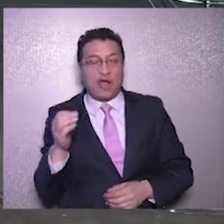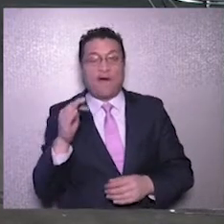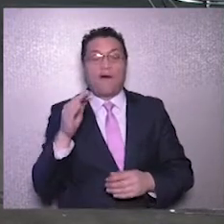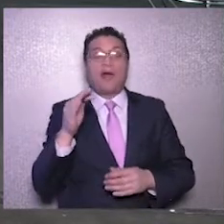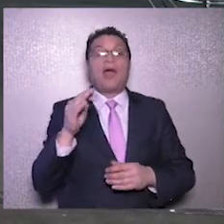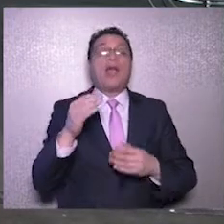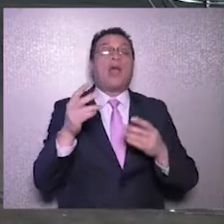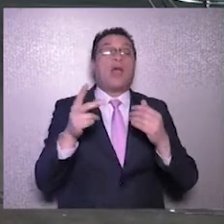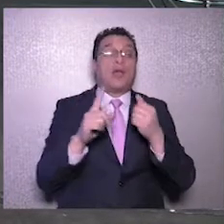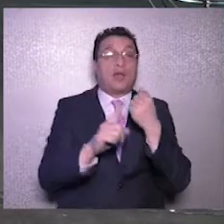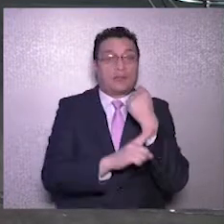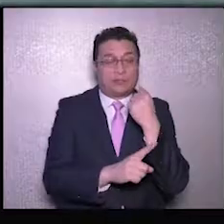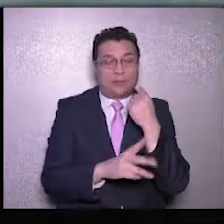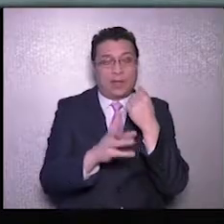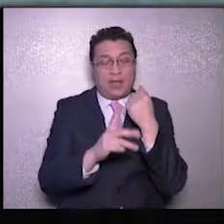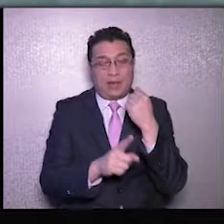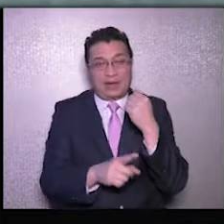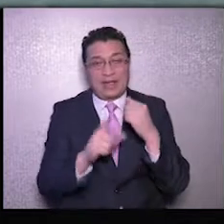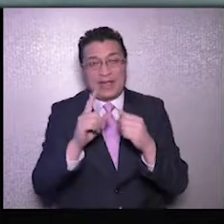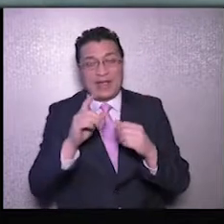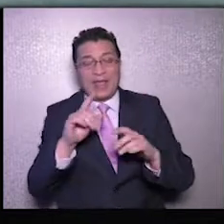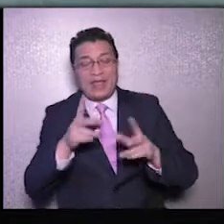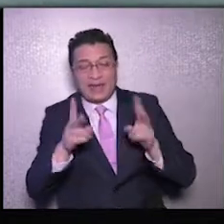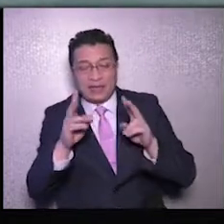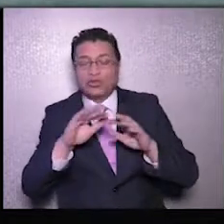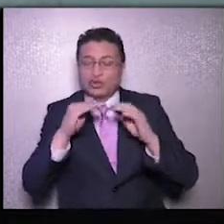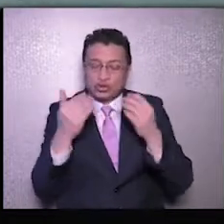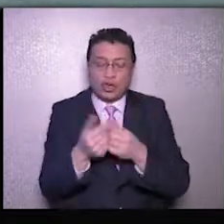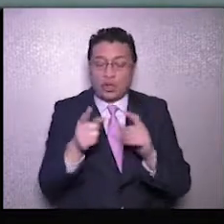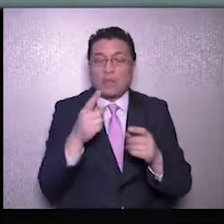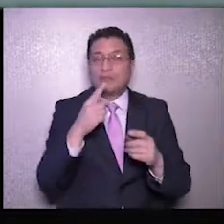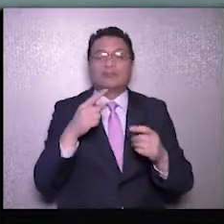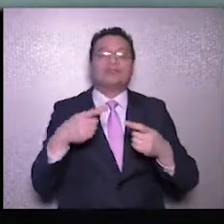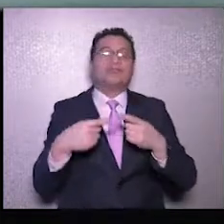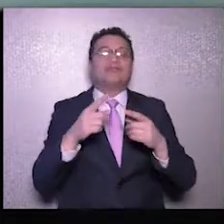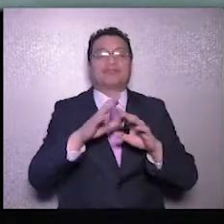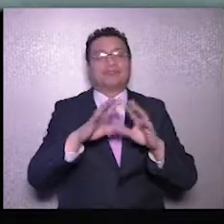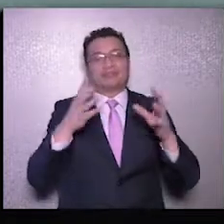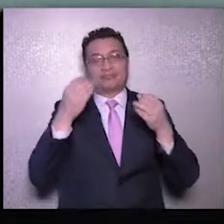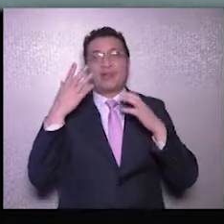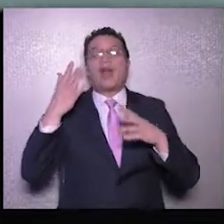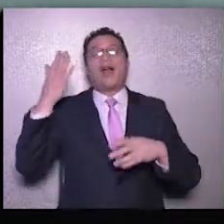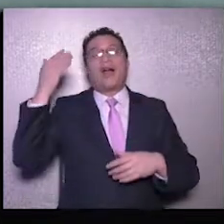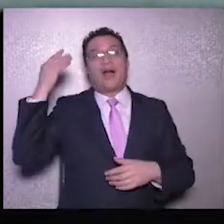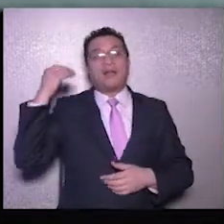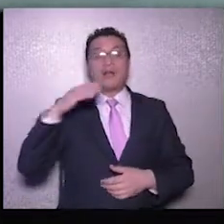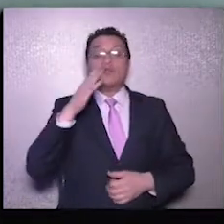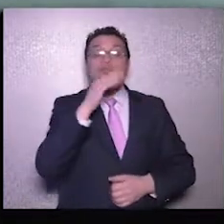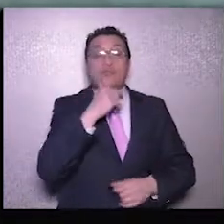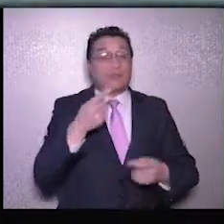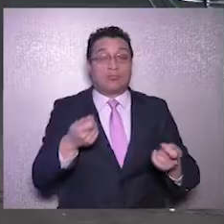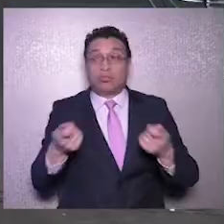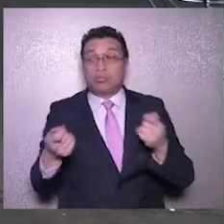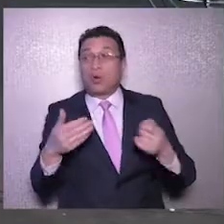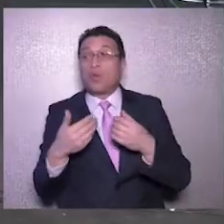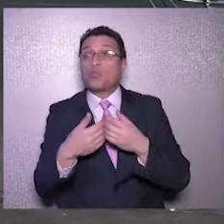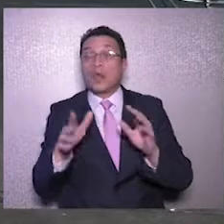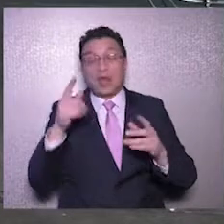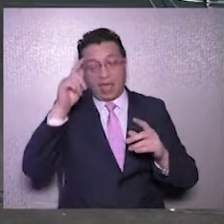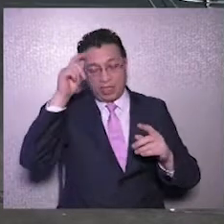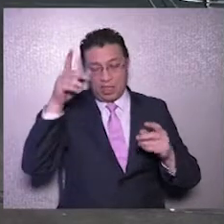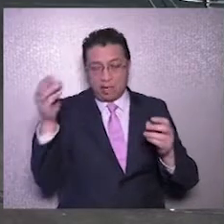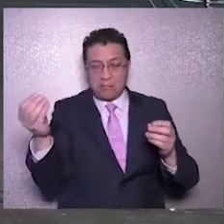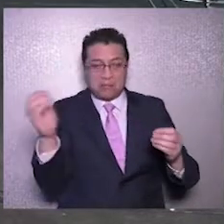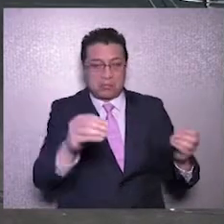de Derecho, es una cosa completamente absurda. Una cosa que heredamos en la época en que no teníamos muchos recursos, entonces tomábamos algunas ideas y